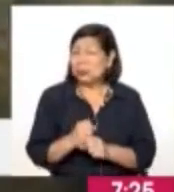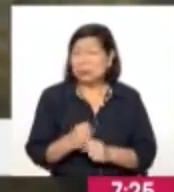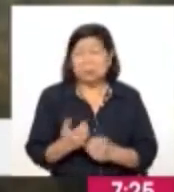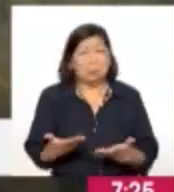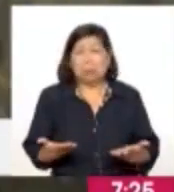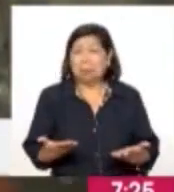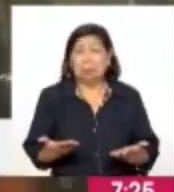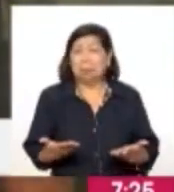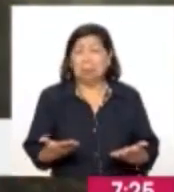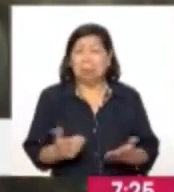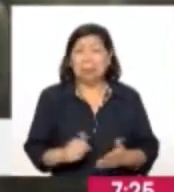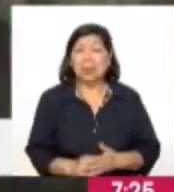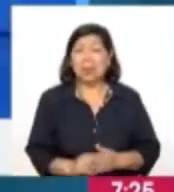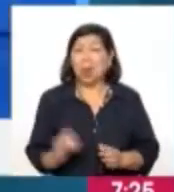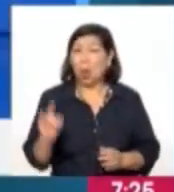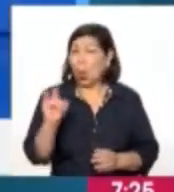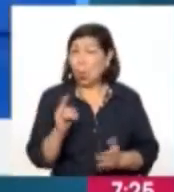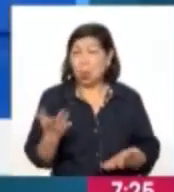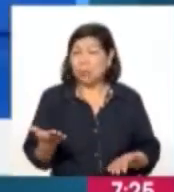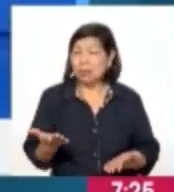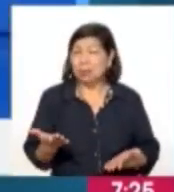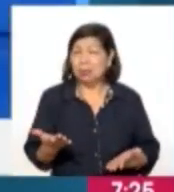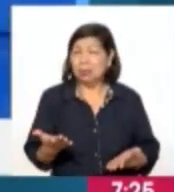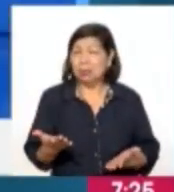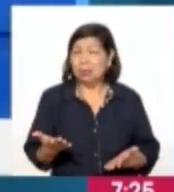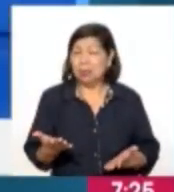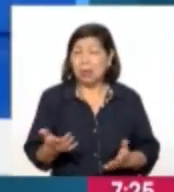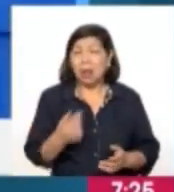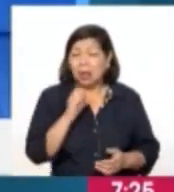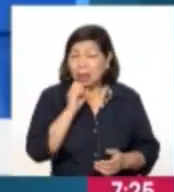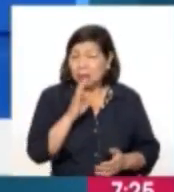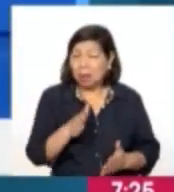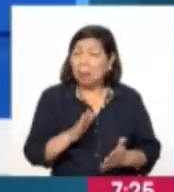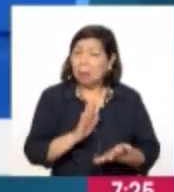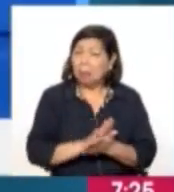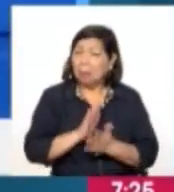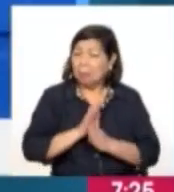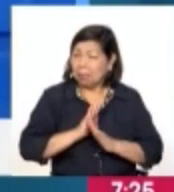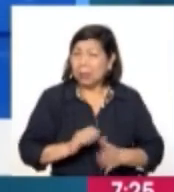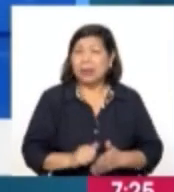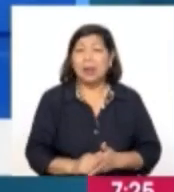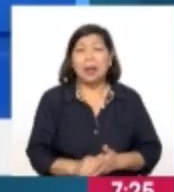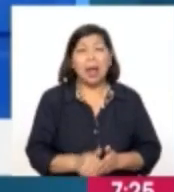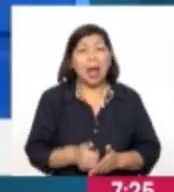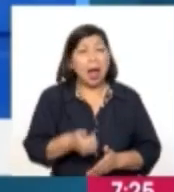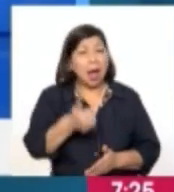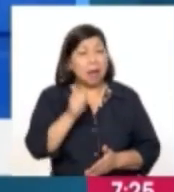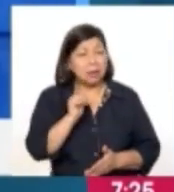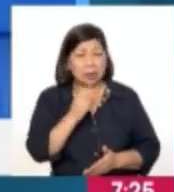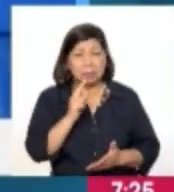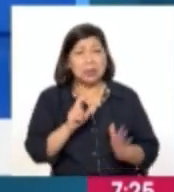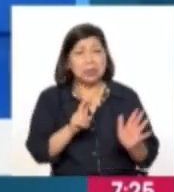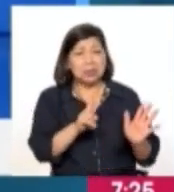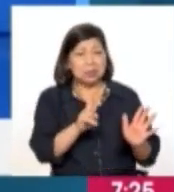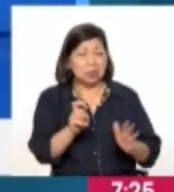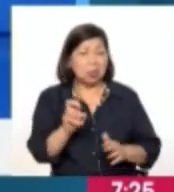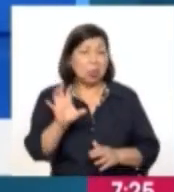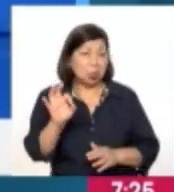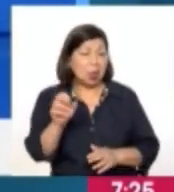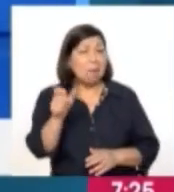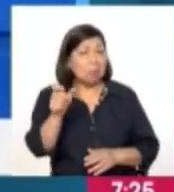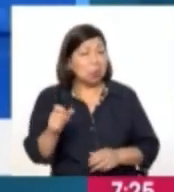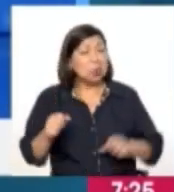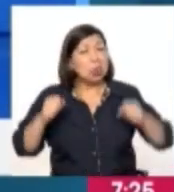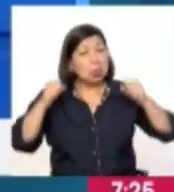ha, utilizado ilegalmente la fuerza en manifestaciones pacíficas. Ayer hemos visto en Lima 750 personas